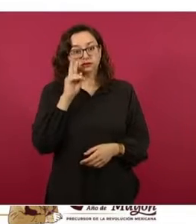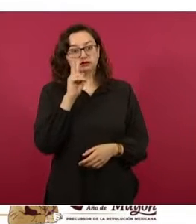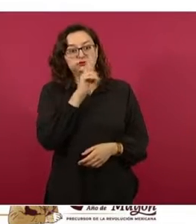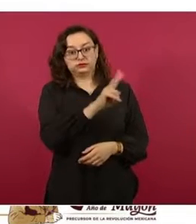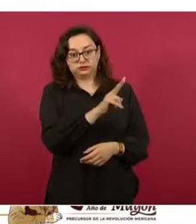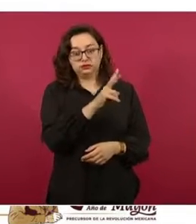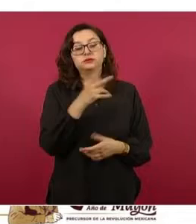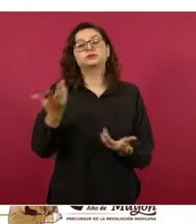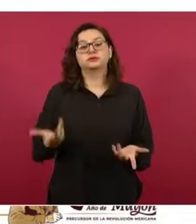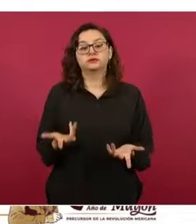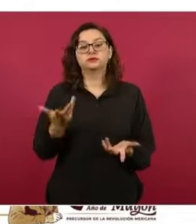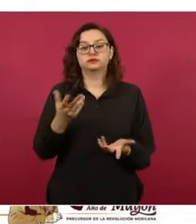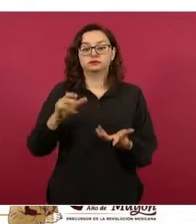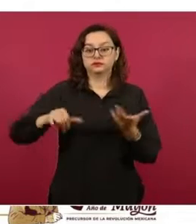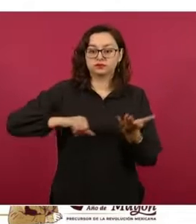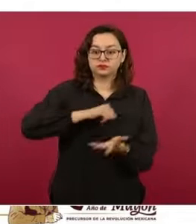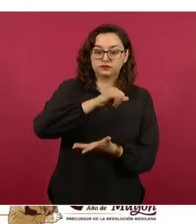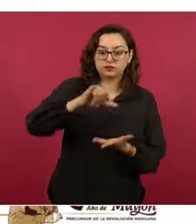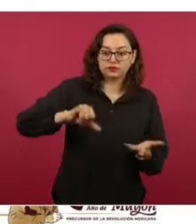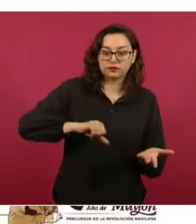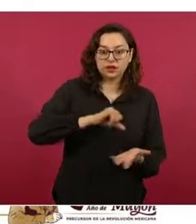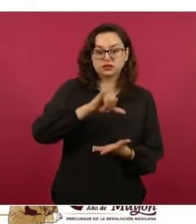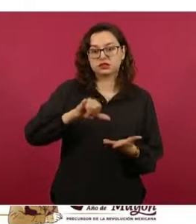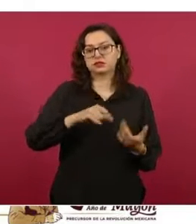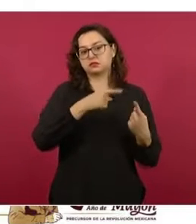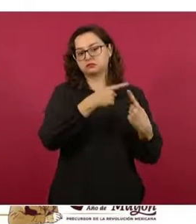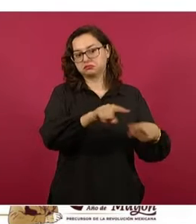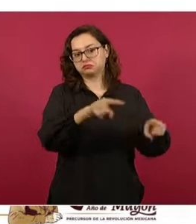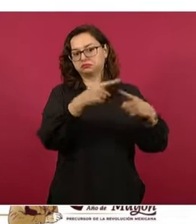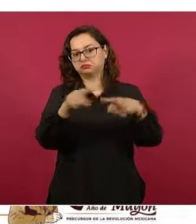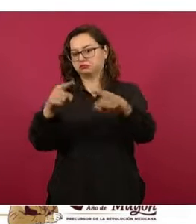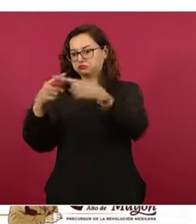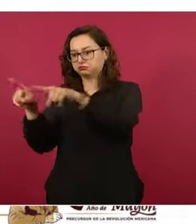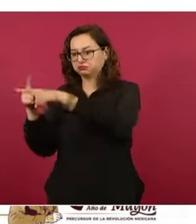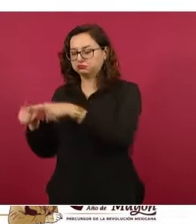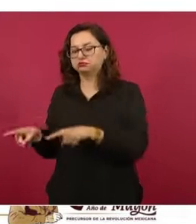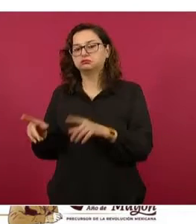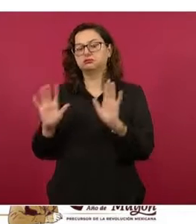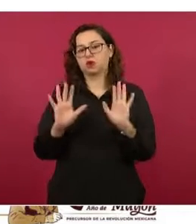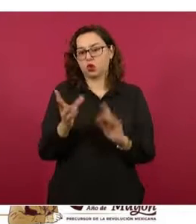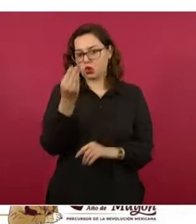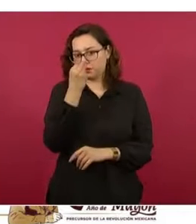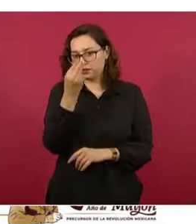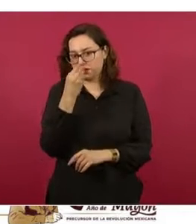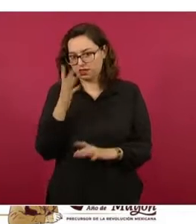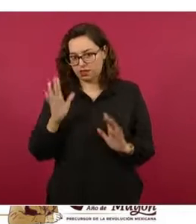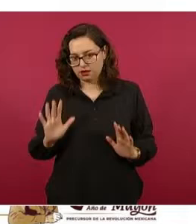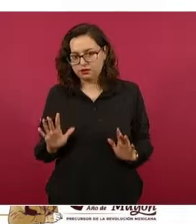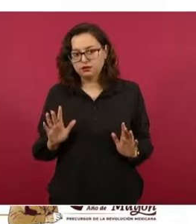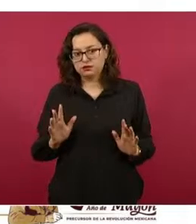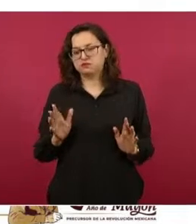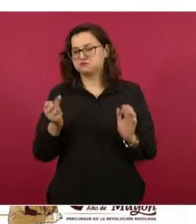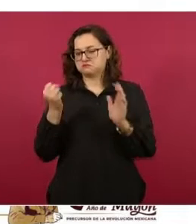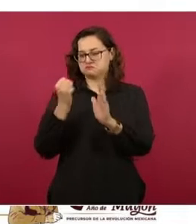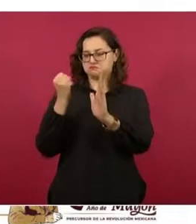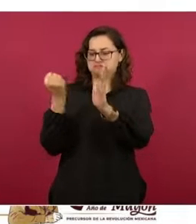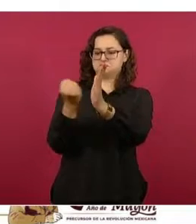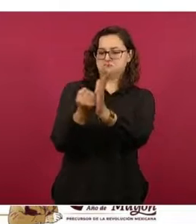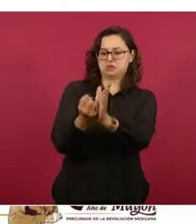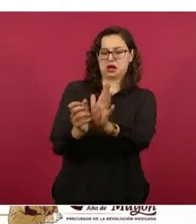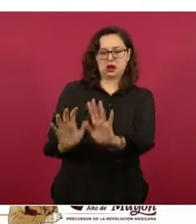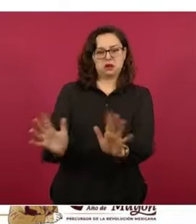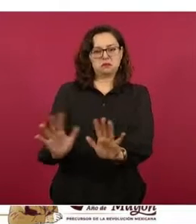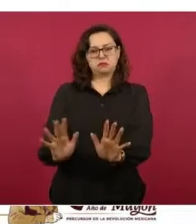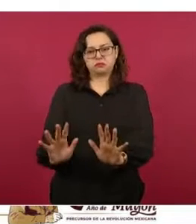aceite, podría ser maíz, podría ser canola, podría ser cualquier otra semilla, pero estamos comparando el